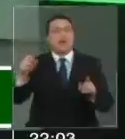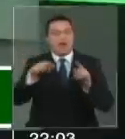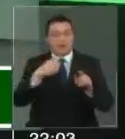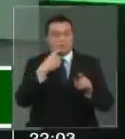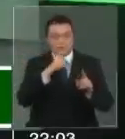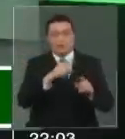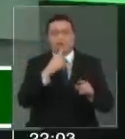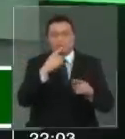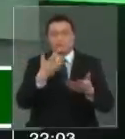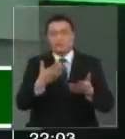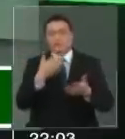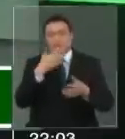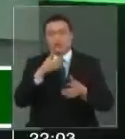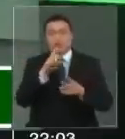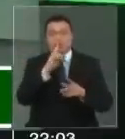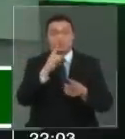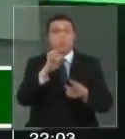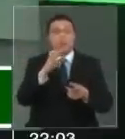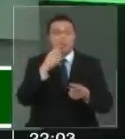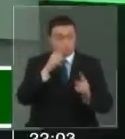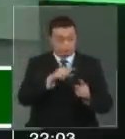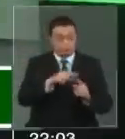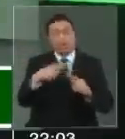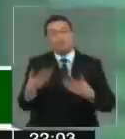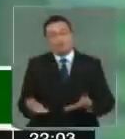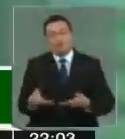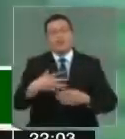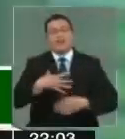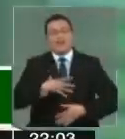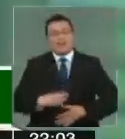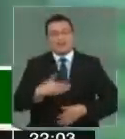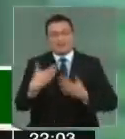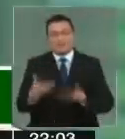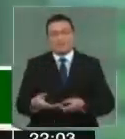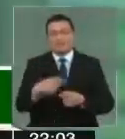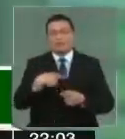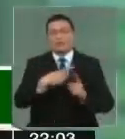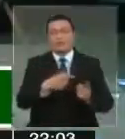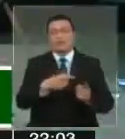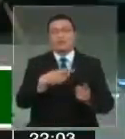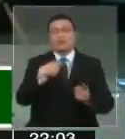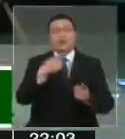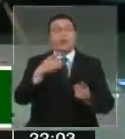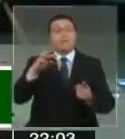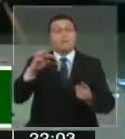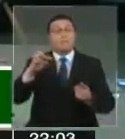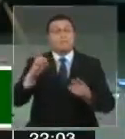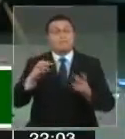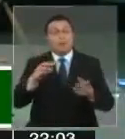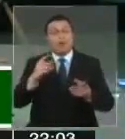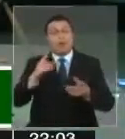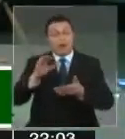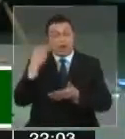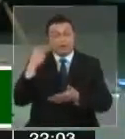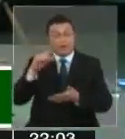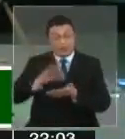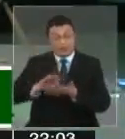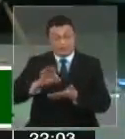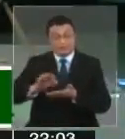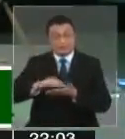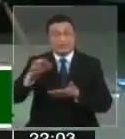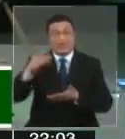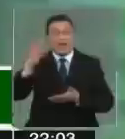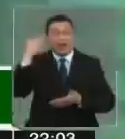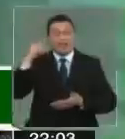en el registro civil. ¿Le costó a tu papá ponerte así? Le costó así. Harto, sí. ¿No quería la oficial del no, registro? No, no se usaba. Ningún